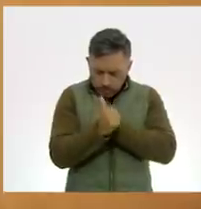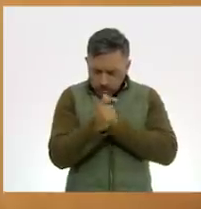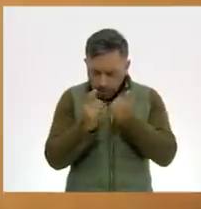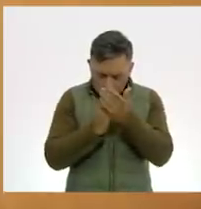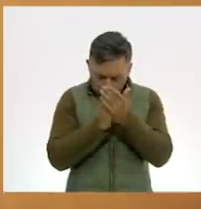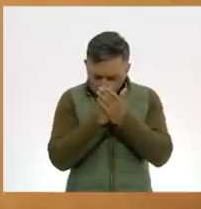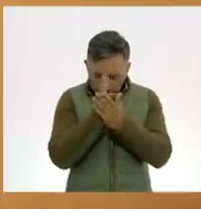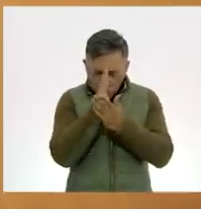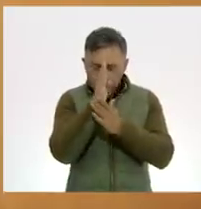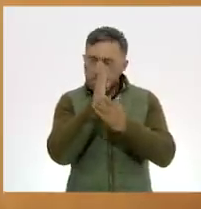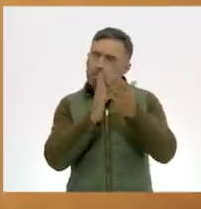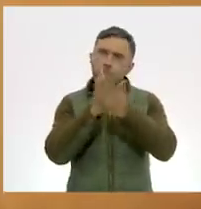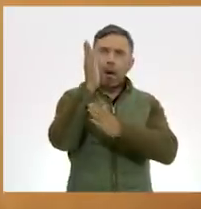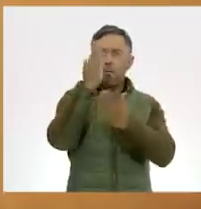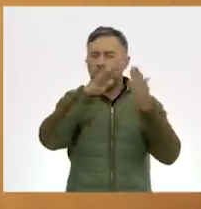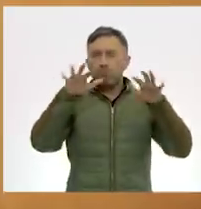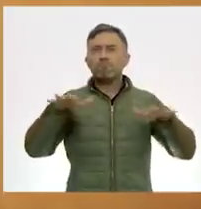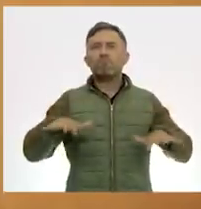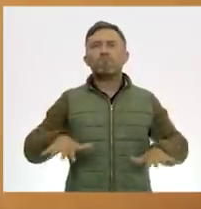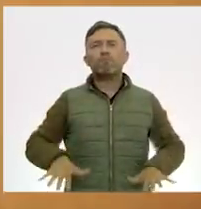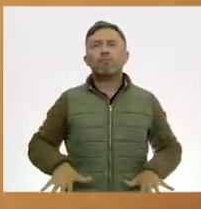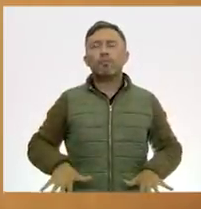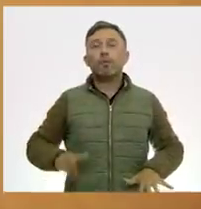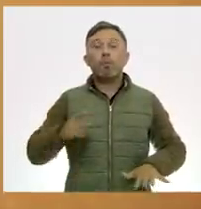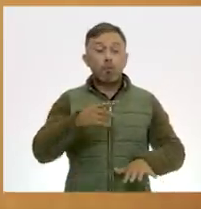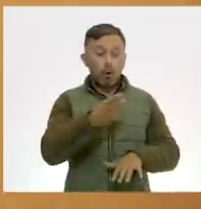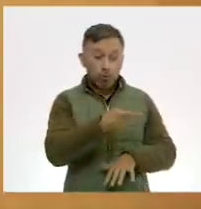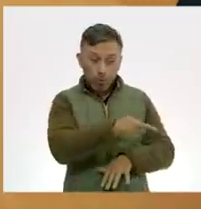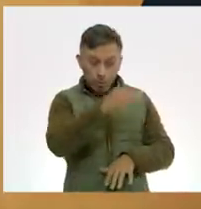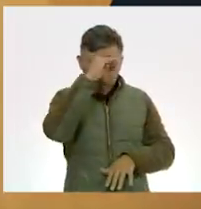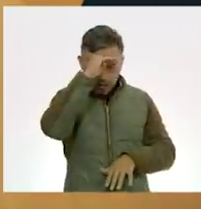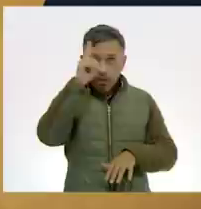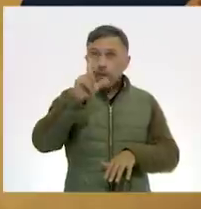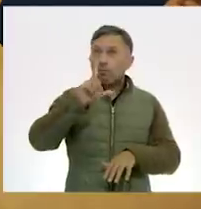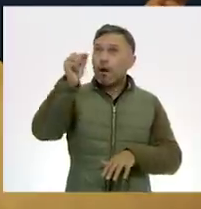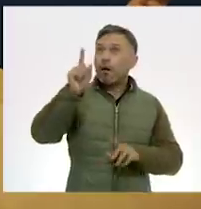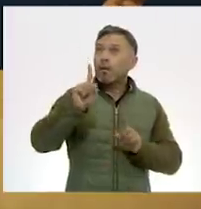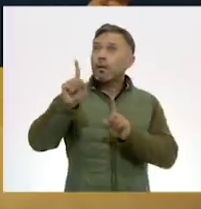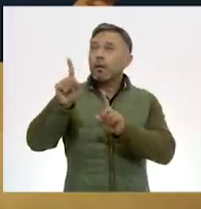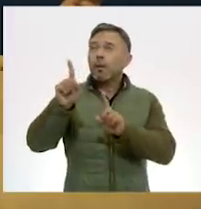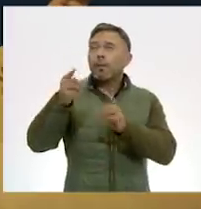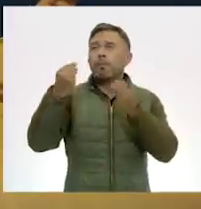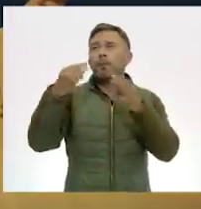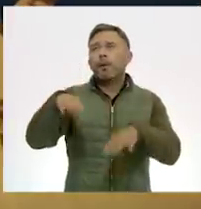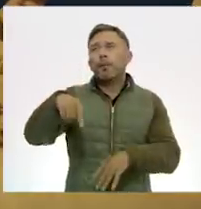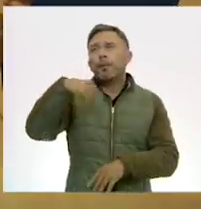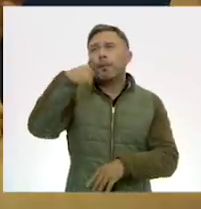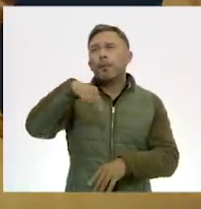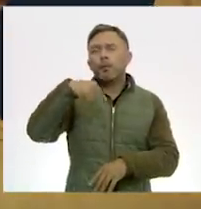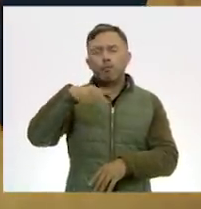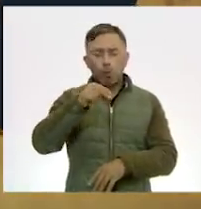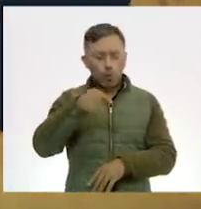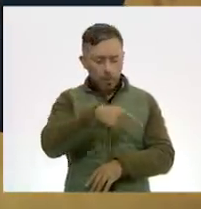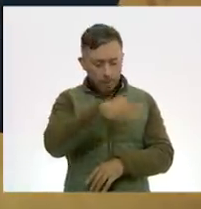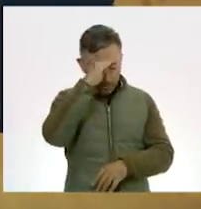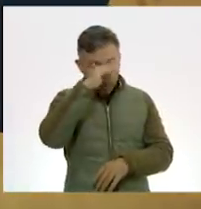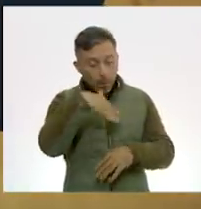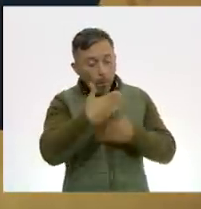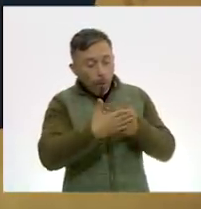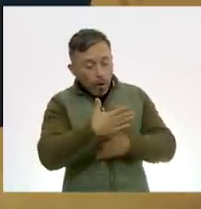masho ubinobe, machen kashikobi, tukul alakzilo utialken kuchukukini